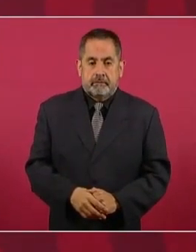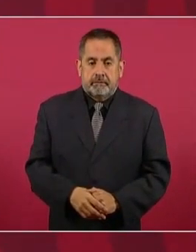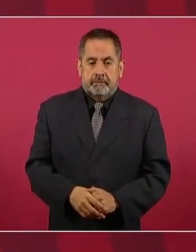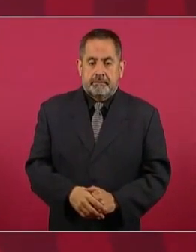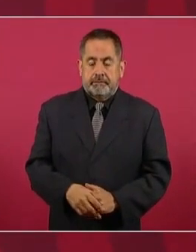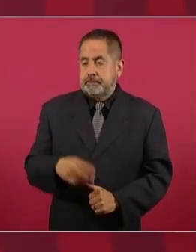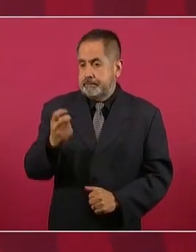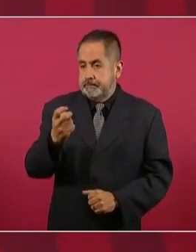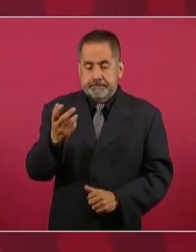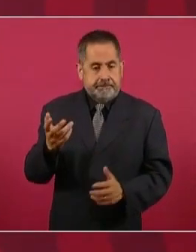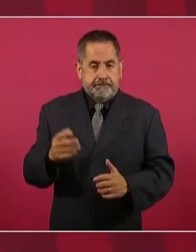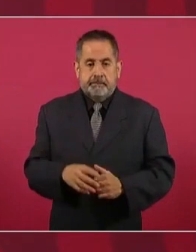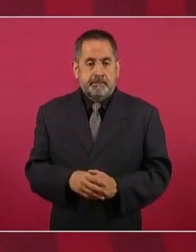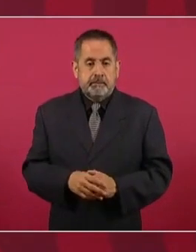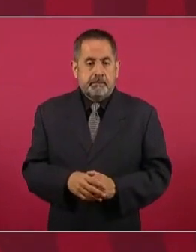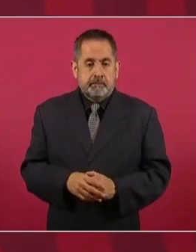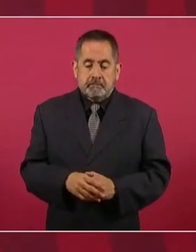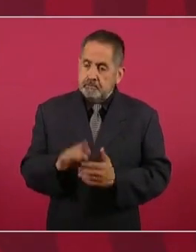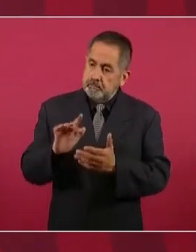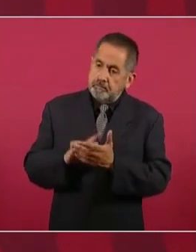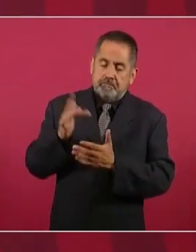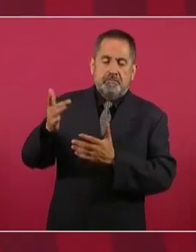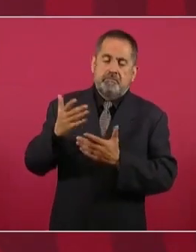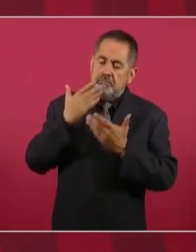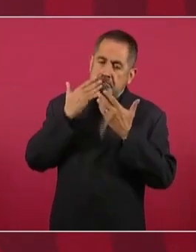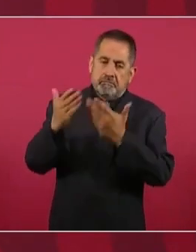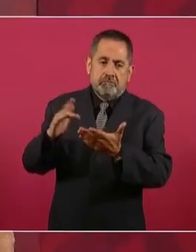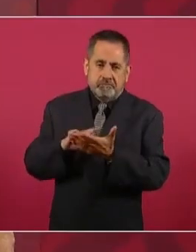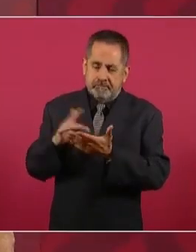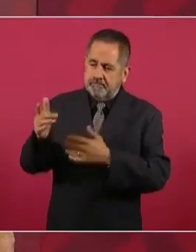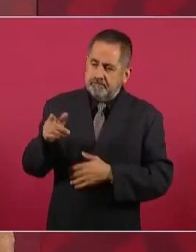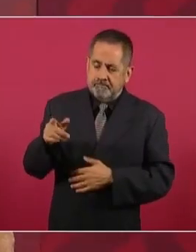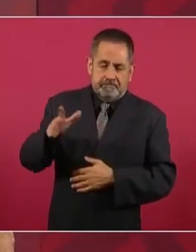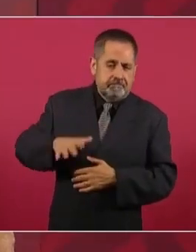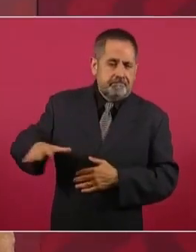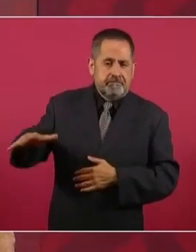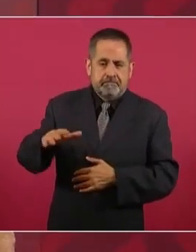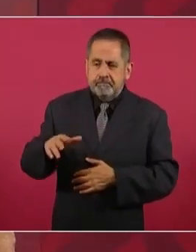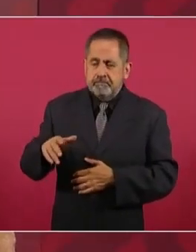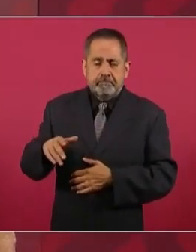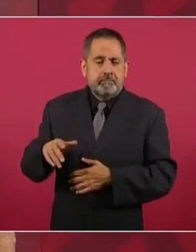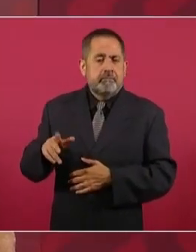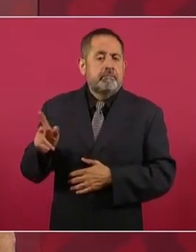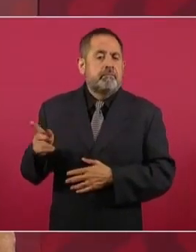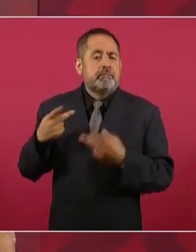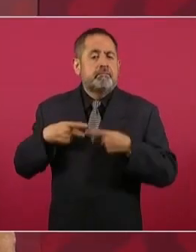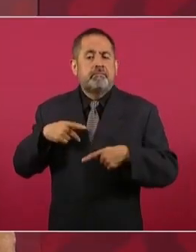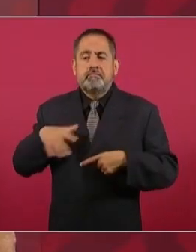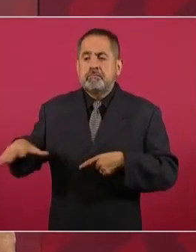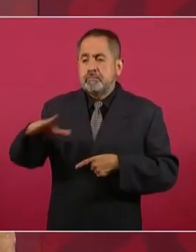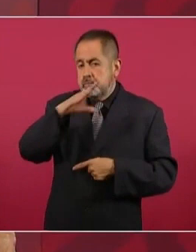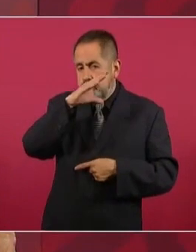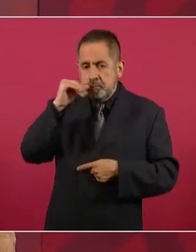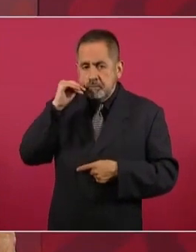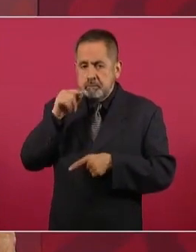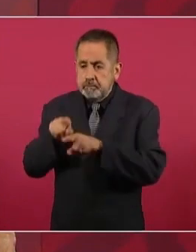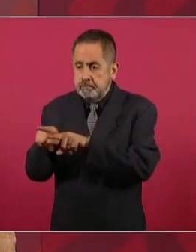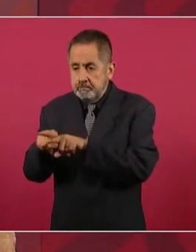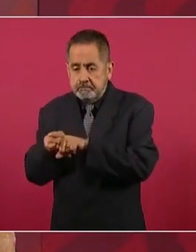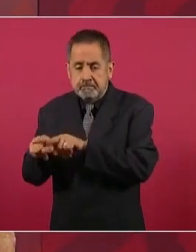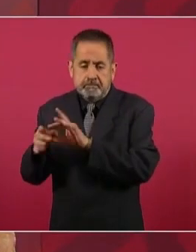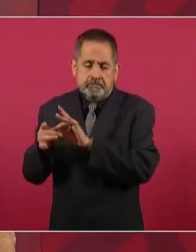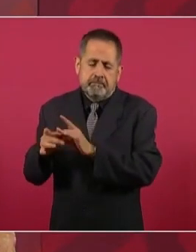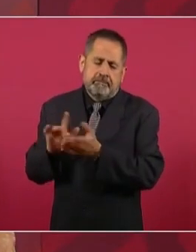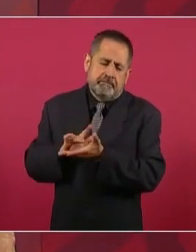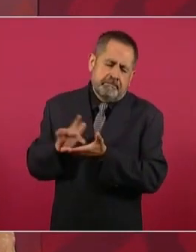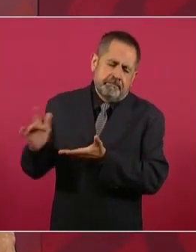Por eso le agradecemos mucho al hermano pueblo de Cuba, a su gobierno,